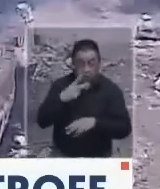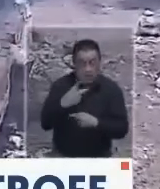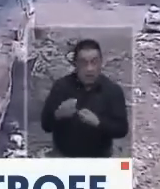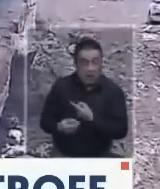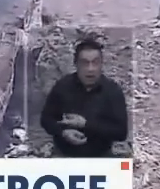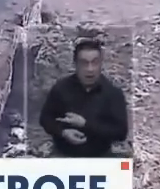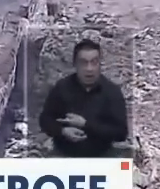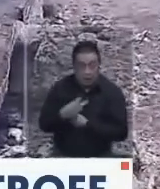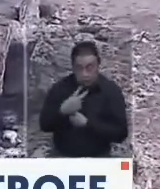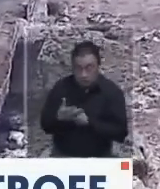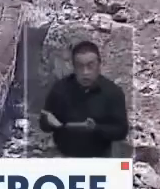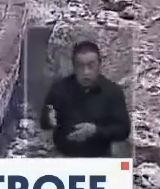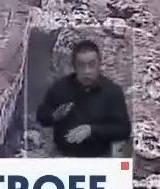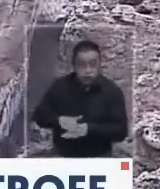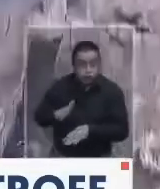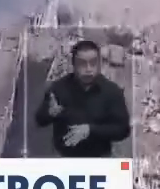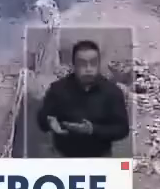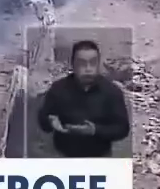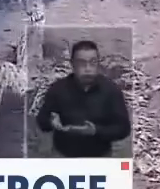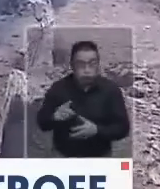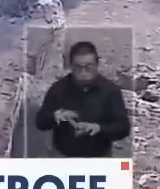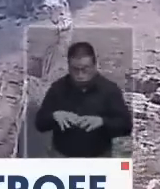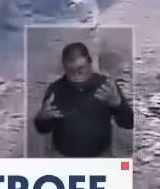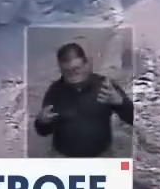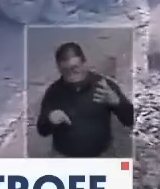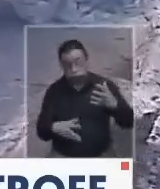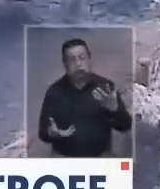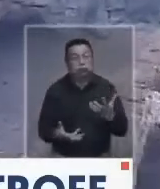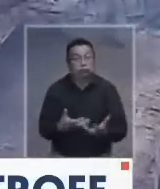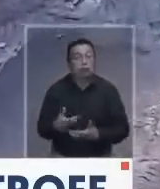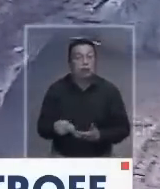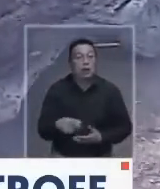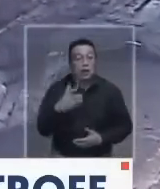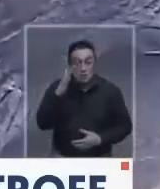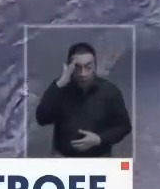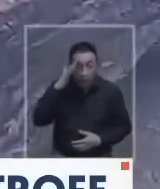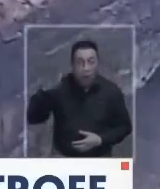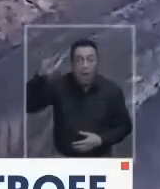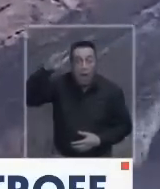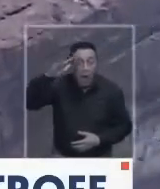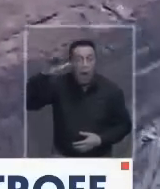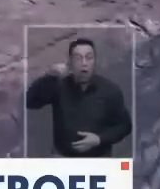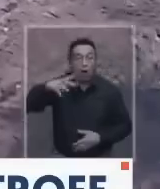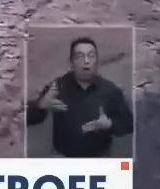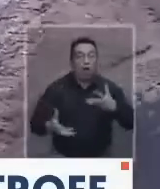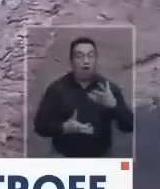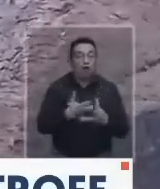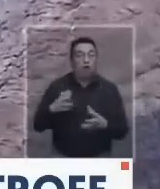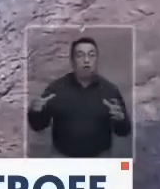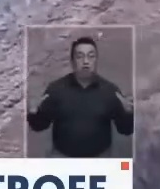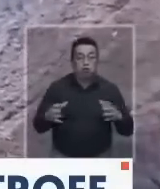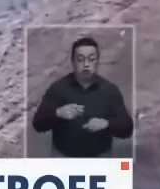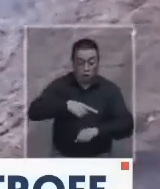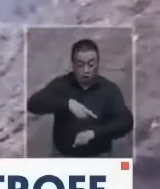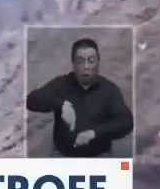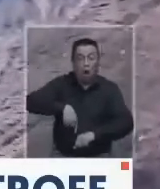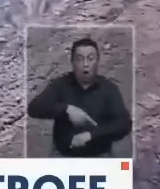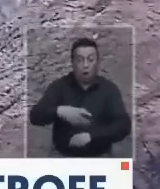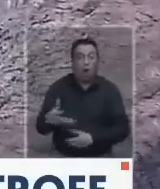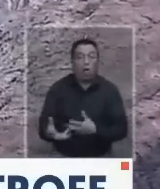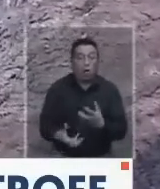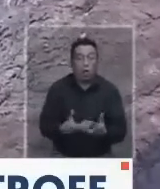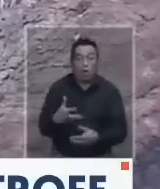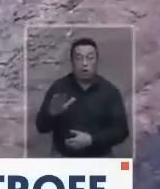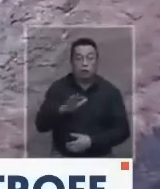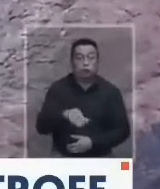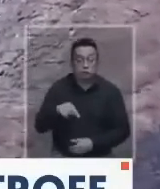usted lo están viendo en la imagen de Fernando burke O sea imagínate el fuego como tiene que haber sido las horas que lleva esto Ardiendo porque